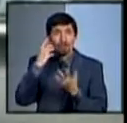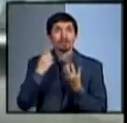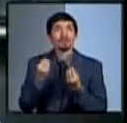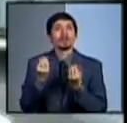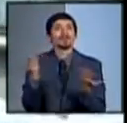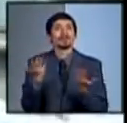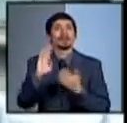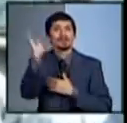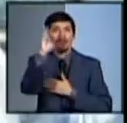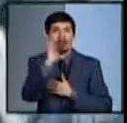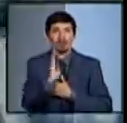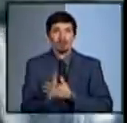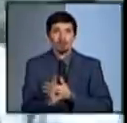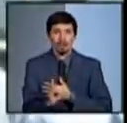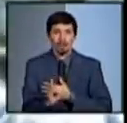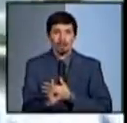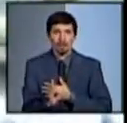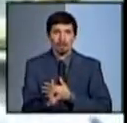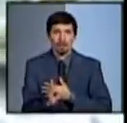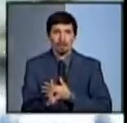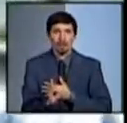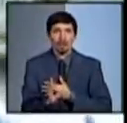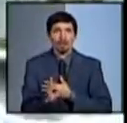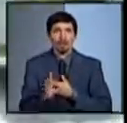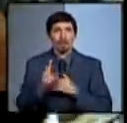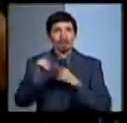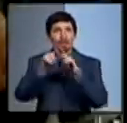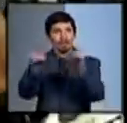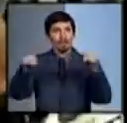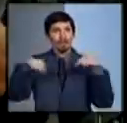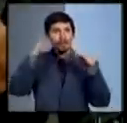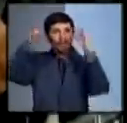lo que pasó en Brasil, en la discoteca,